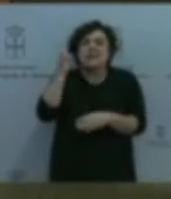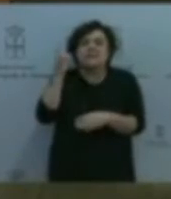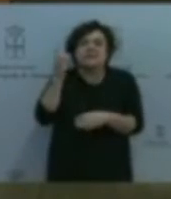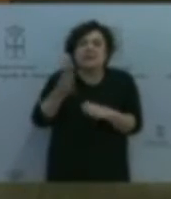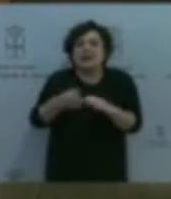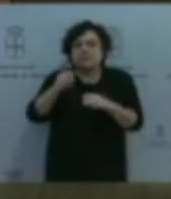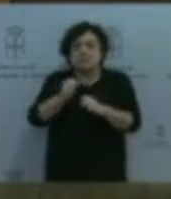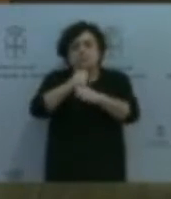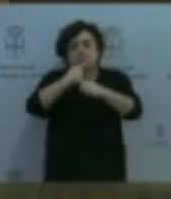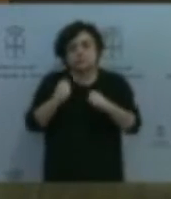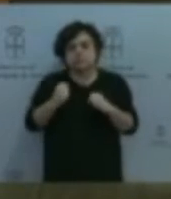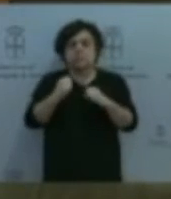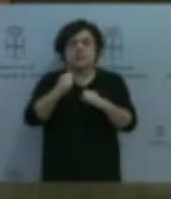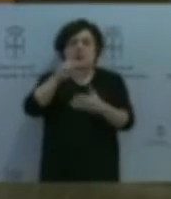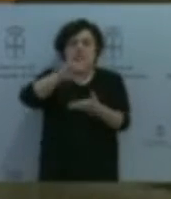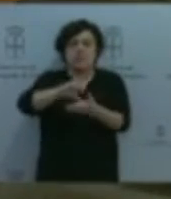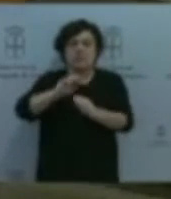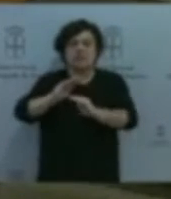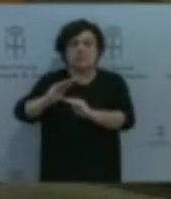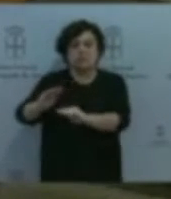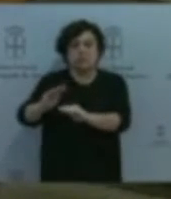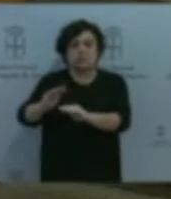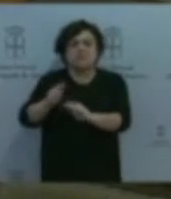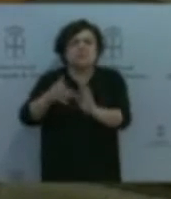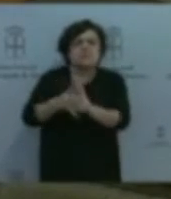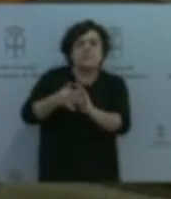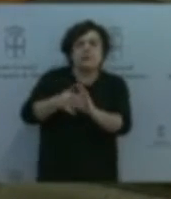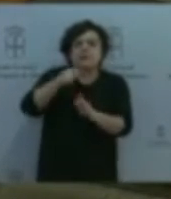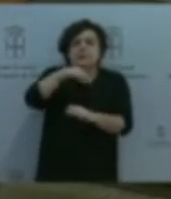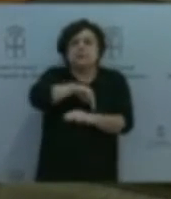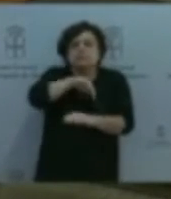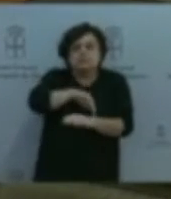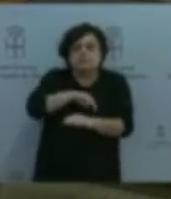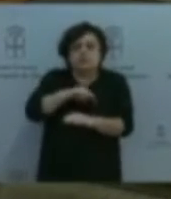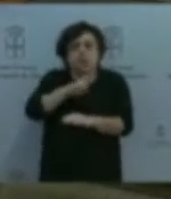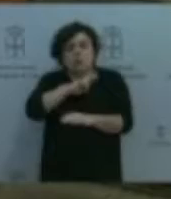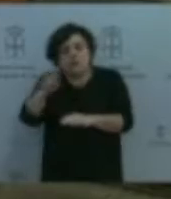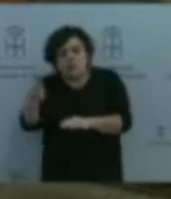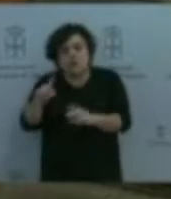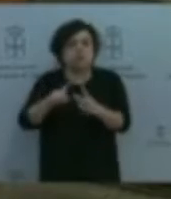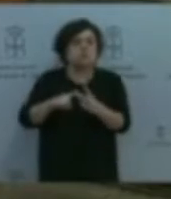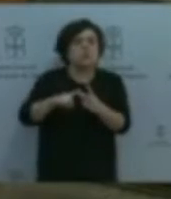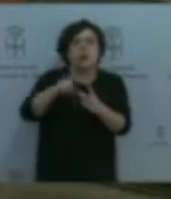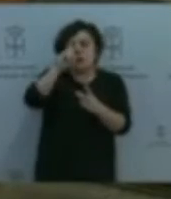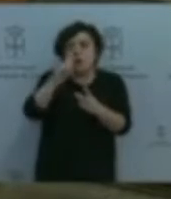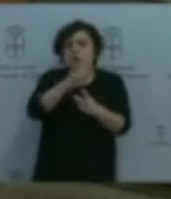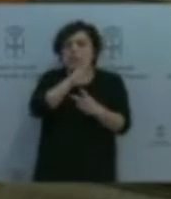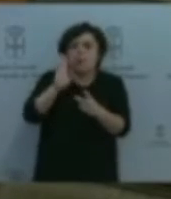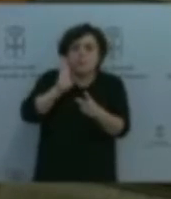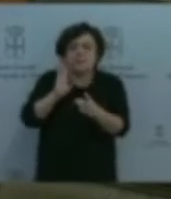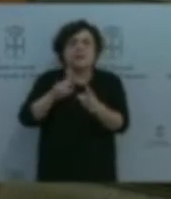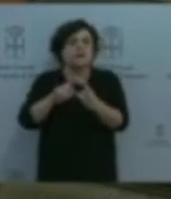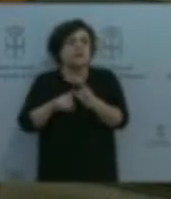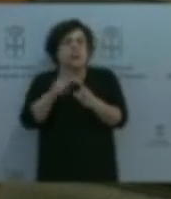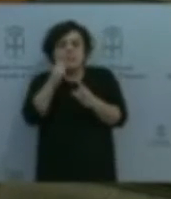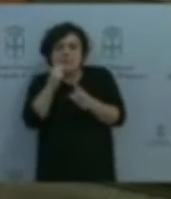¿Es la moral católica? ¿Es el recuerdo de su ciudad? ¿Es la promesa a su madre? ¿Qué provoca que entre el deber y el querer optemos por uno u otro? Es